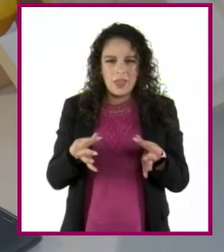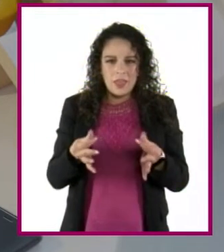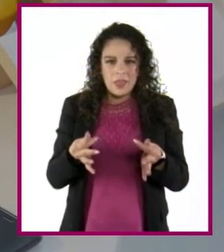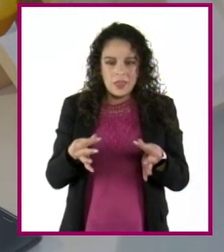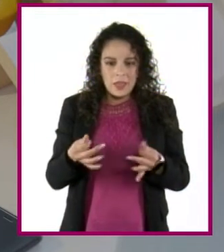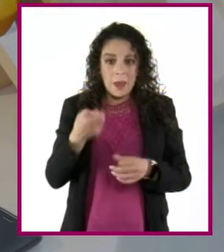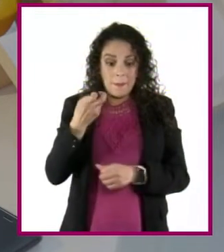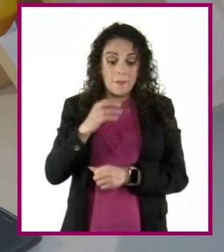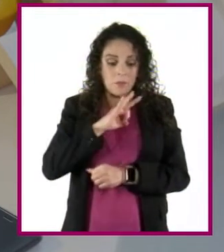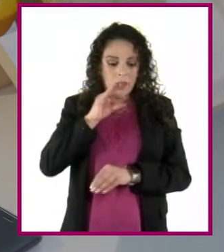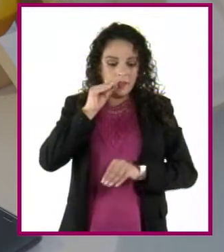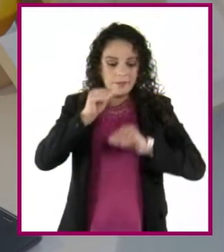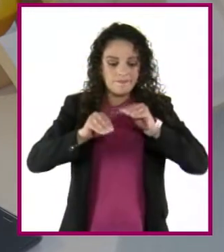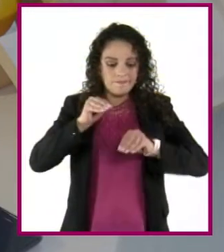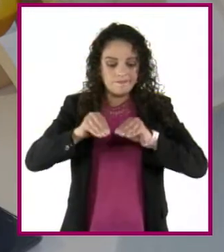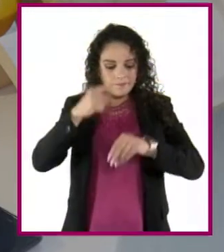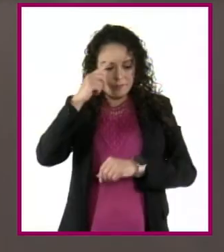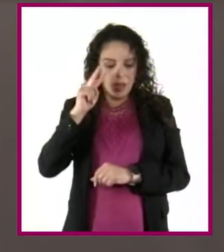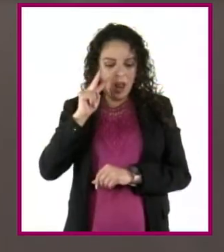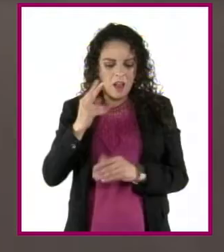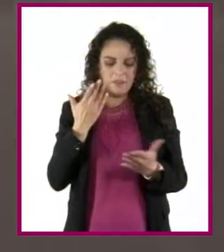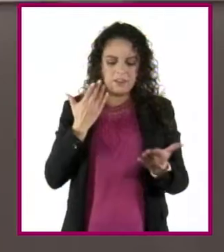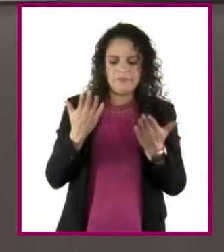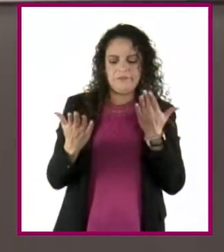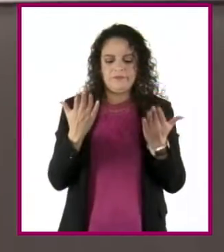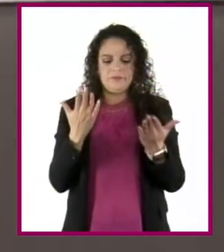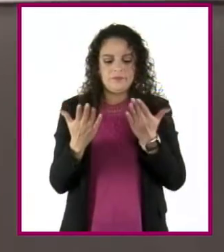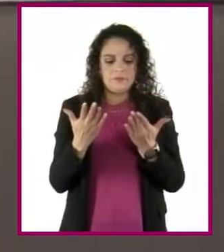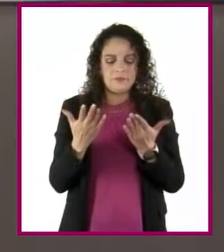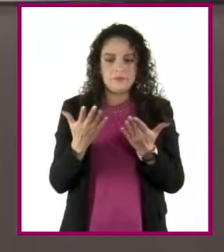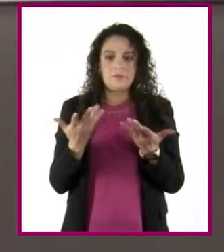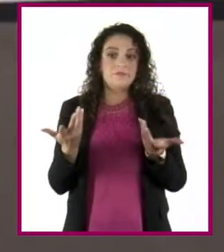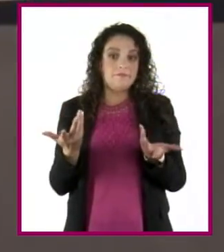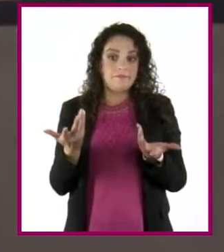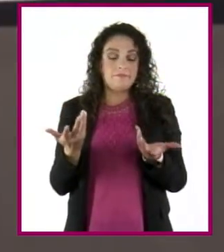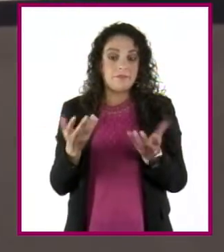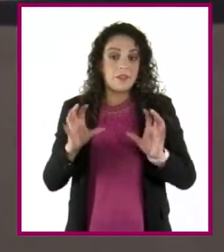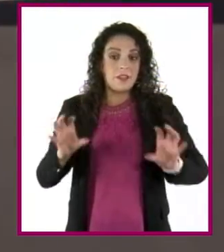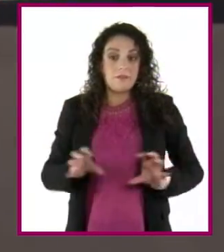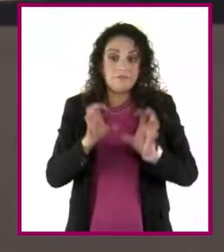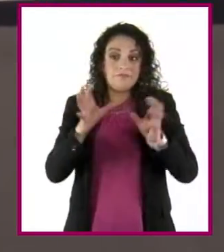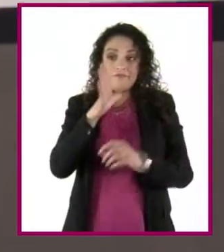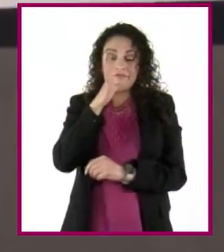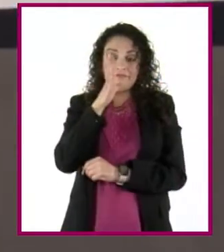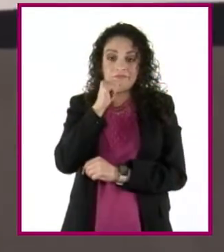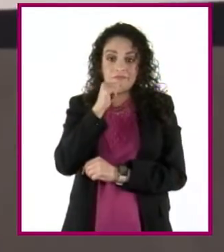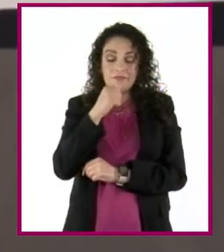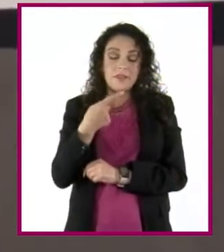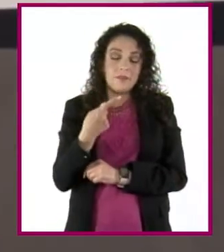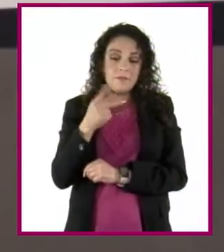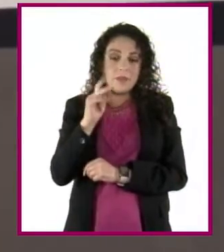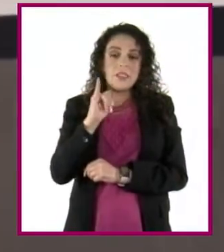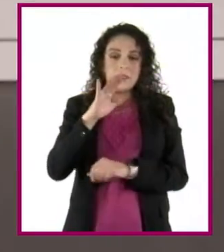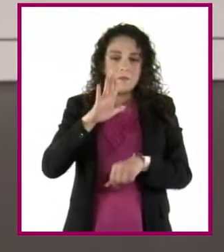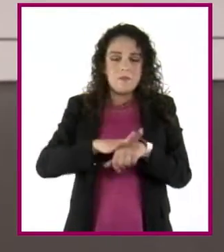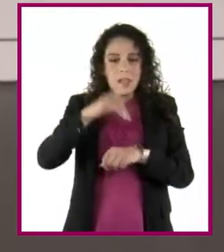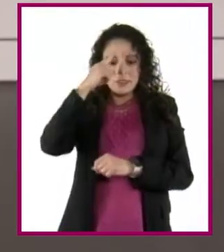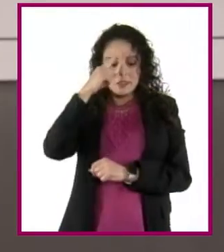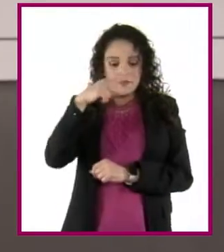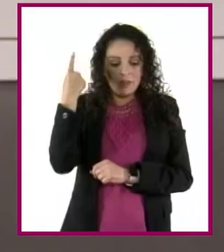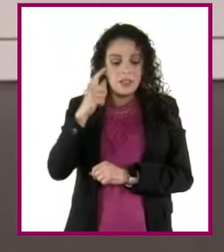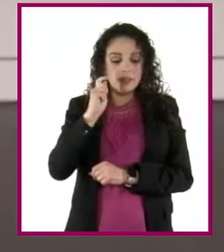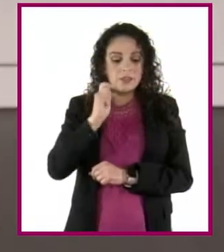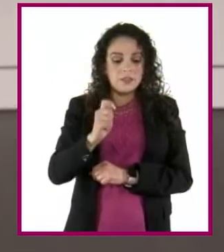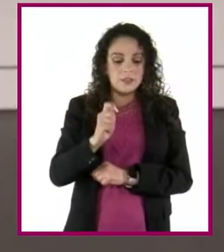evolución. El computador no lo hace por el ser humano, pero sí facilitó como esta